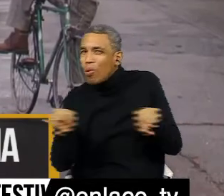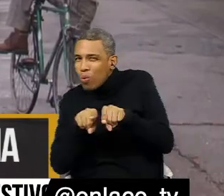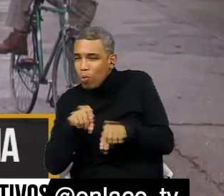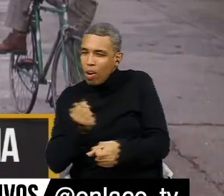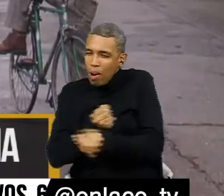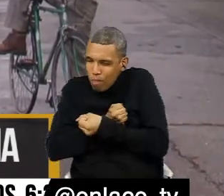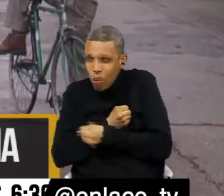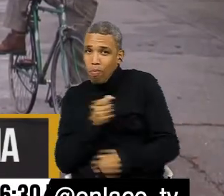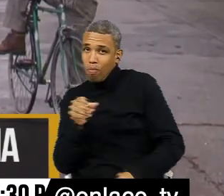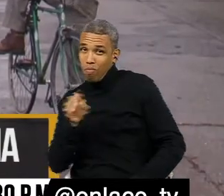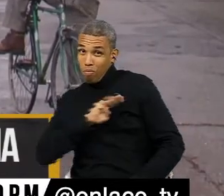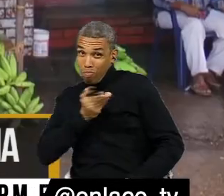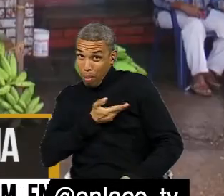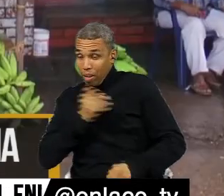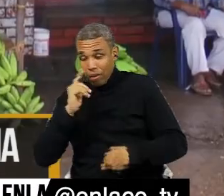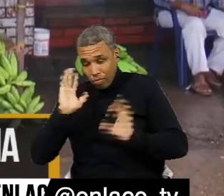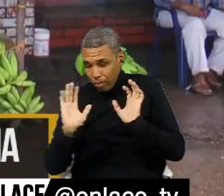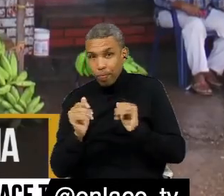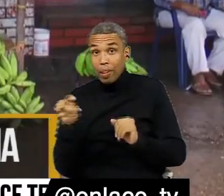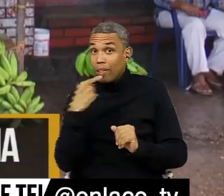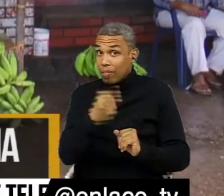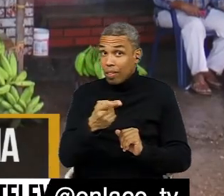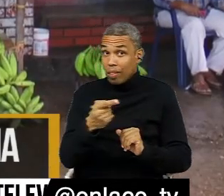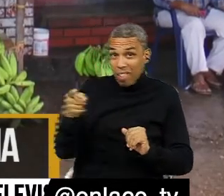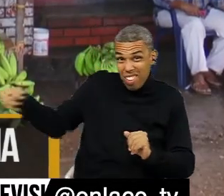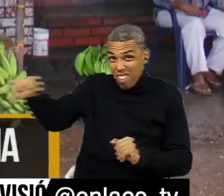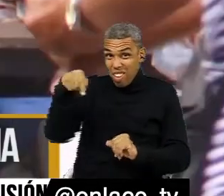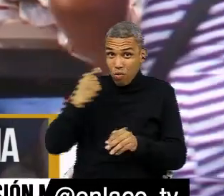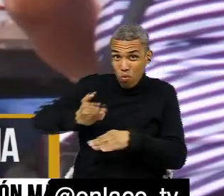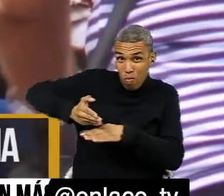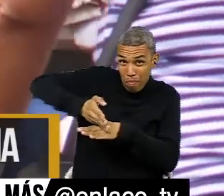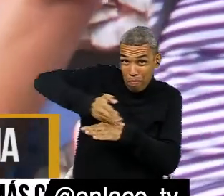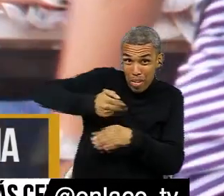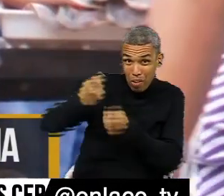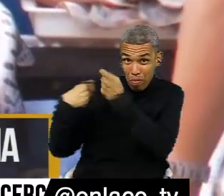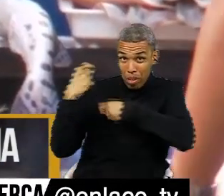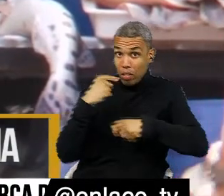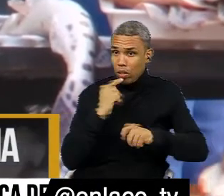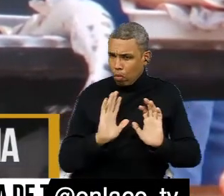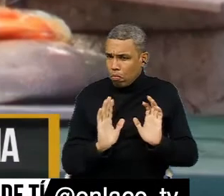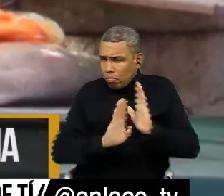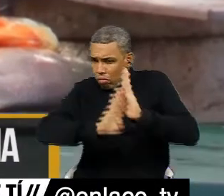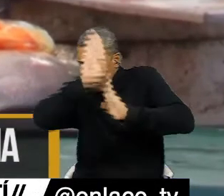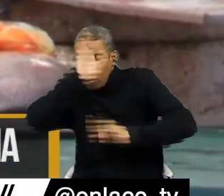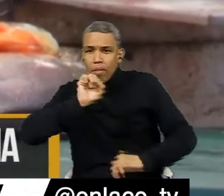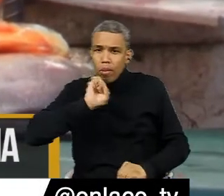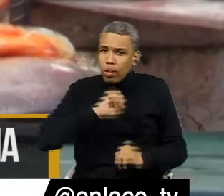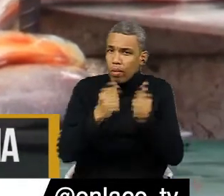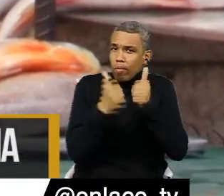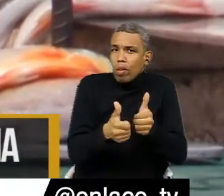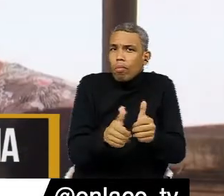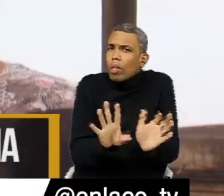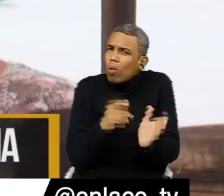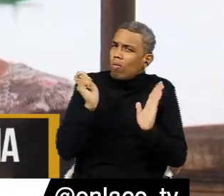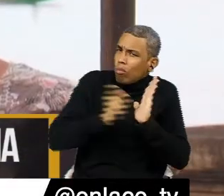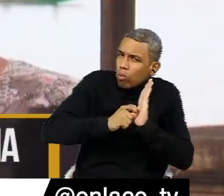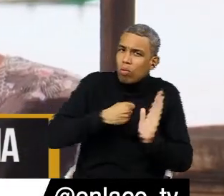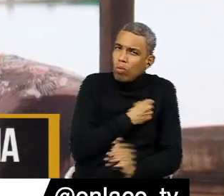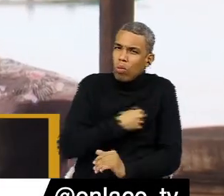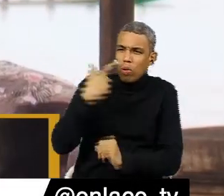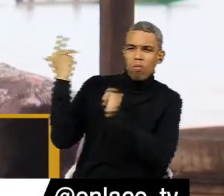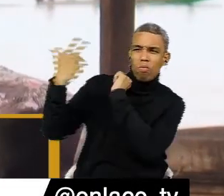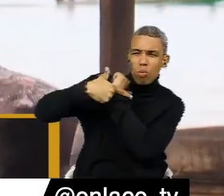vendedora que no se oponen al desarrollo de la ciudad, pero que sí reclaman el apoyo oficial para que les sea brindado un sitio digno para sus ventas. Somos más de 12